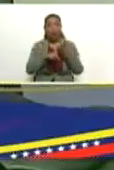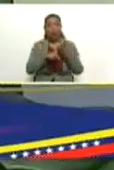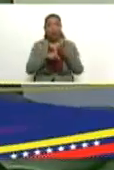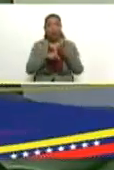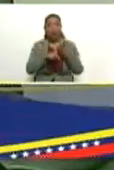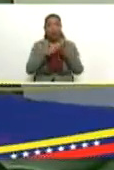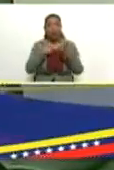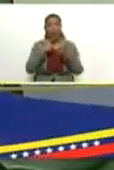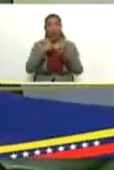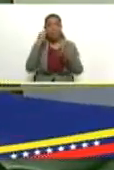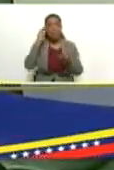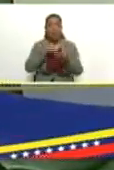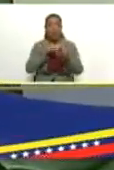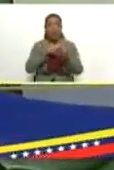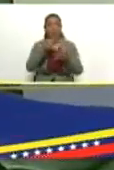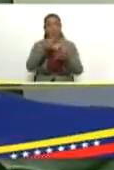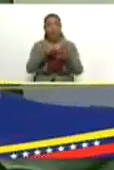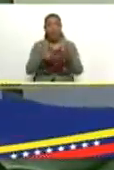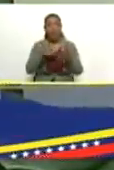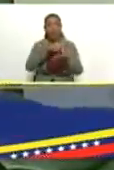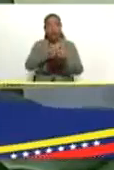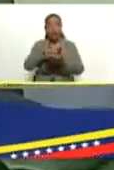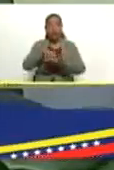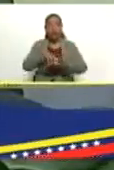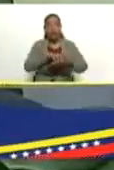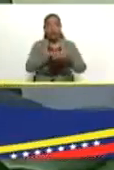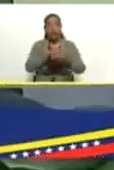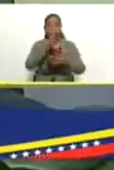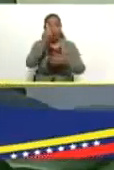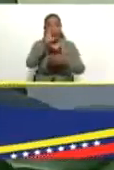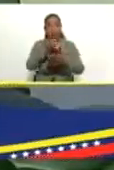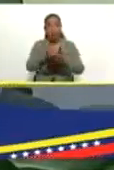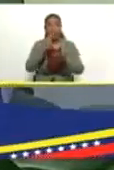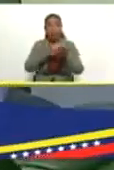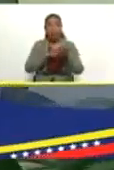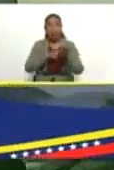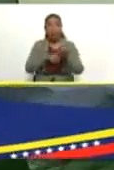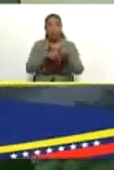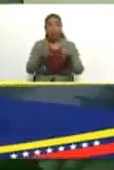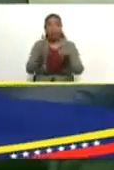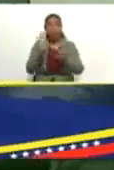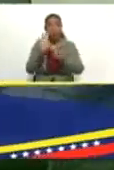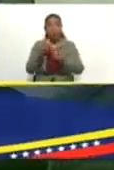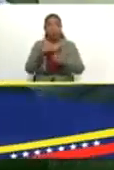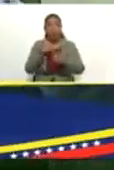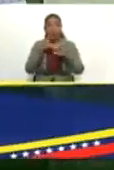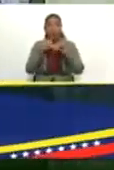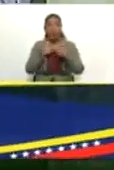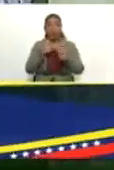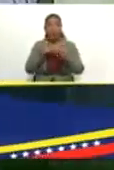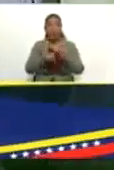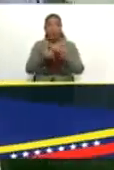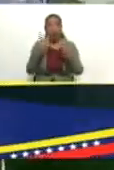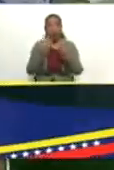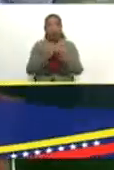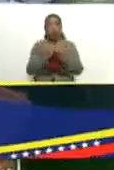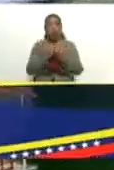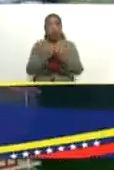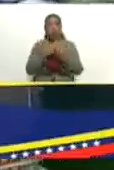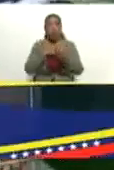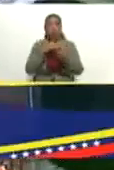Yo diría que Miranda son varios estados en un estado, ¿verdad, Silita? Yo venía hablando eso con Silita ahorita. Silita venía